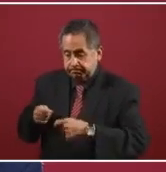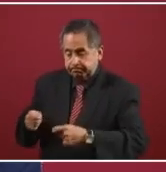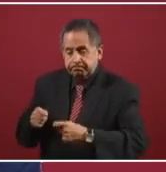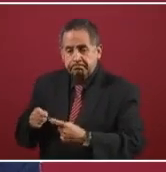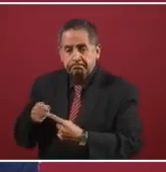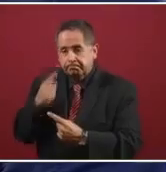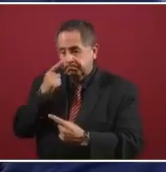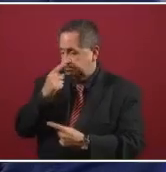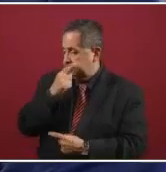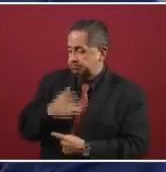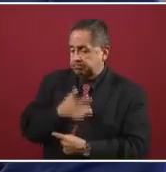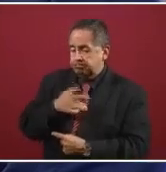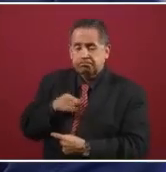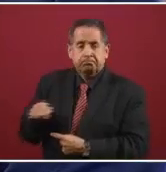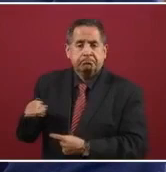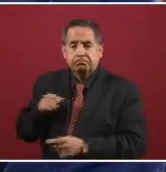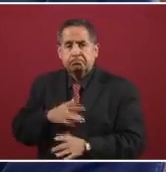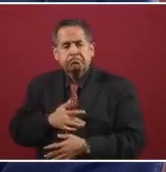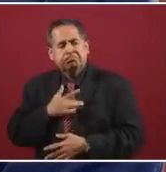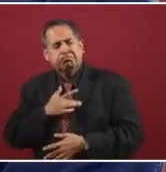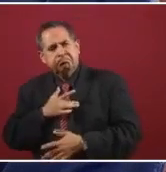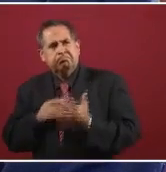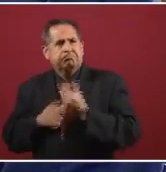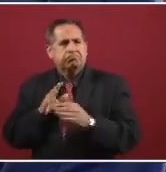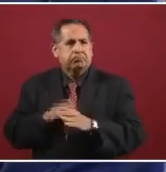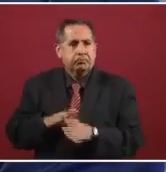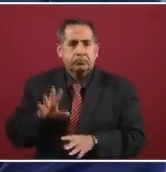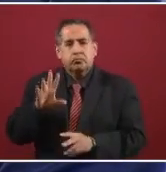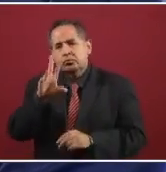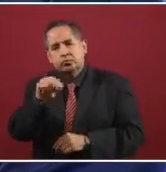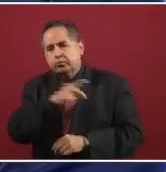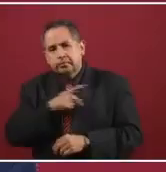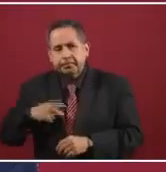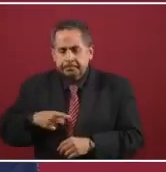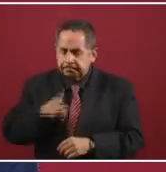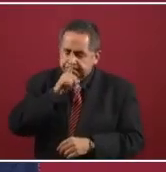opcional, no forzada.